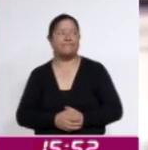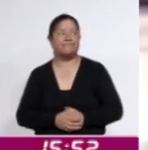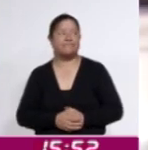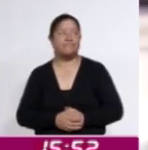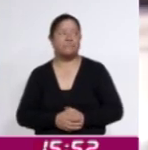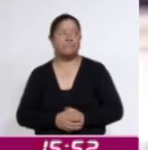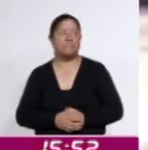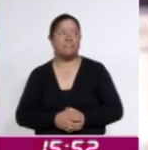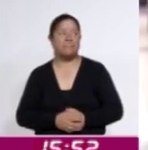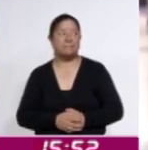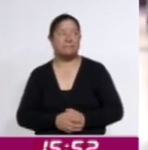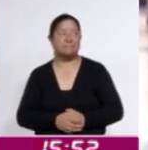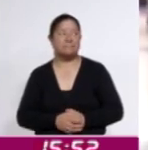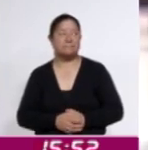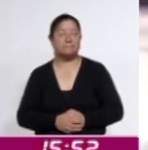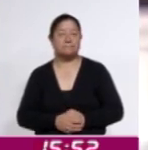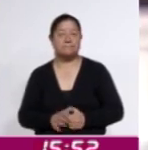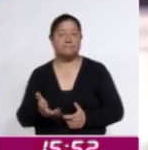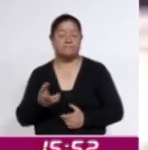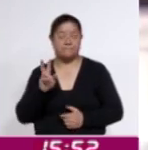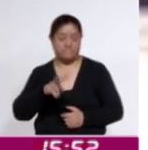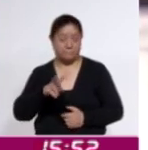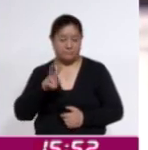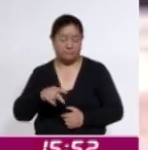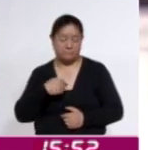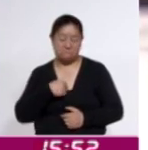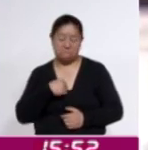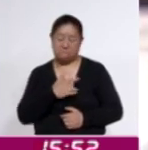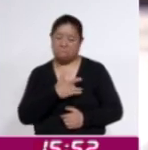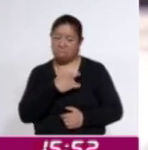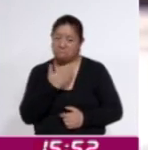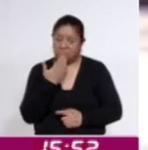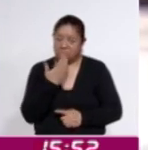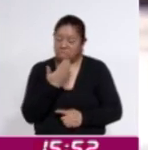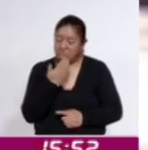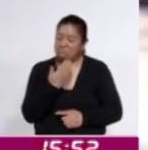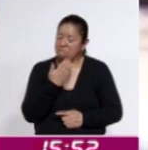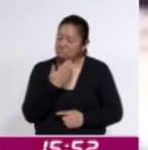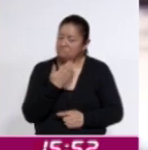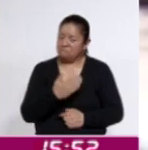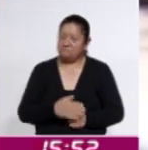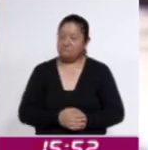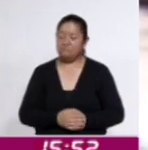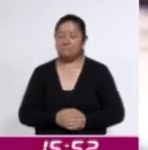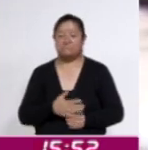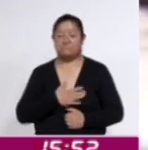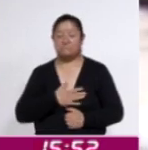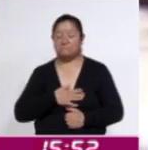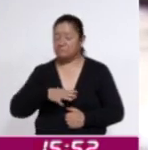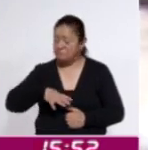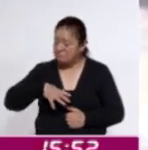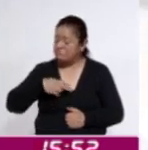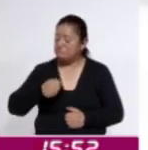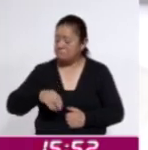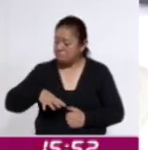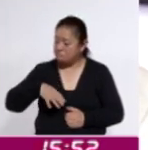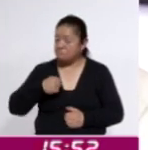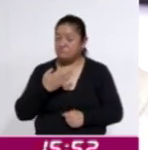me ha ido muy bien a lo que ha pasado. Estoy intentando pasar ahorita juegos con